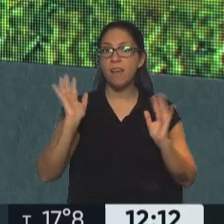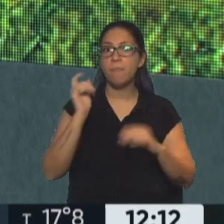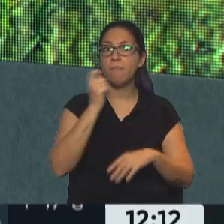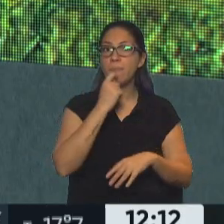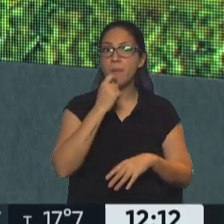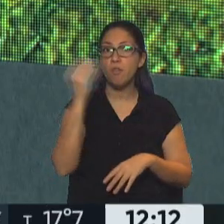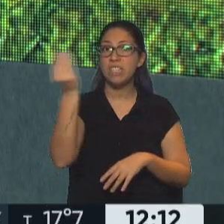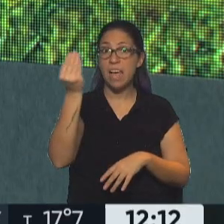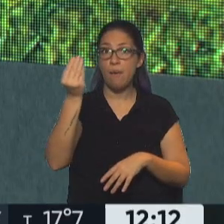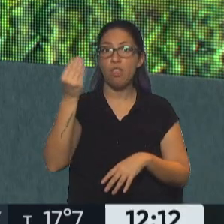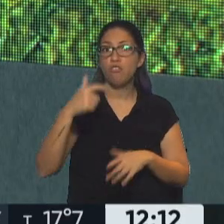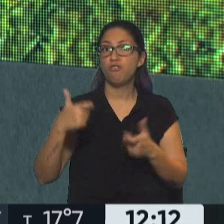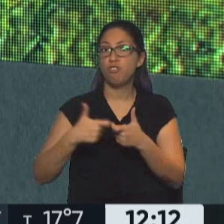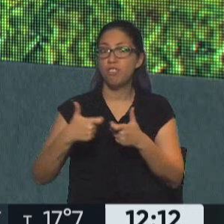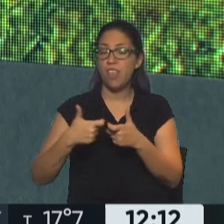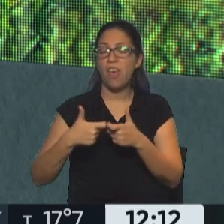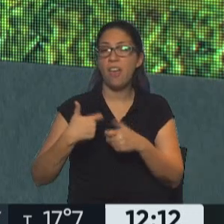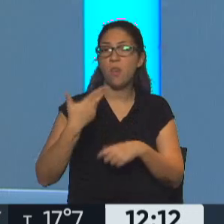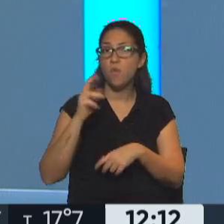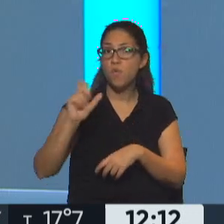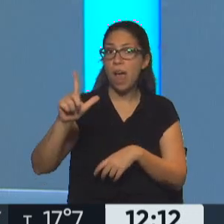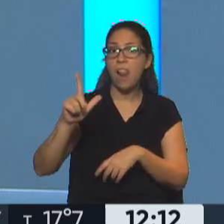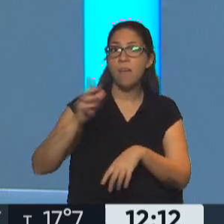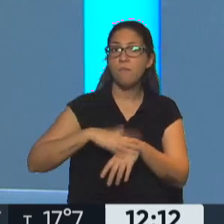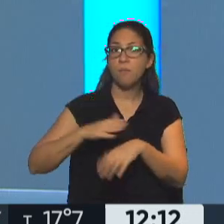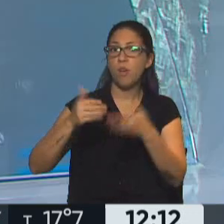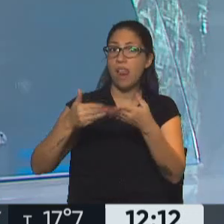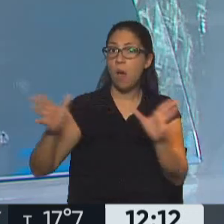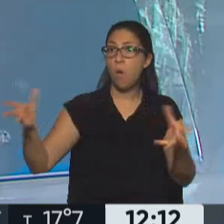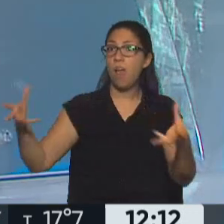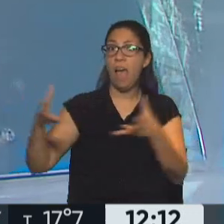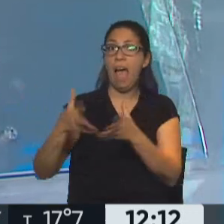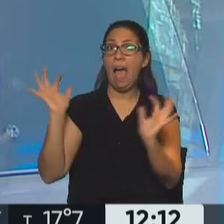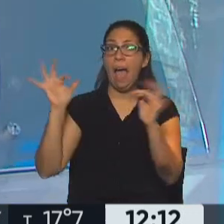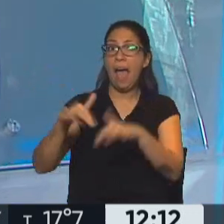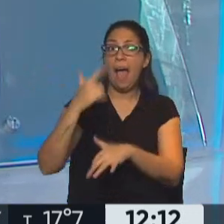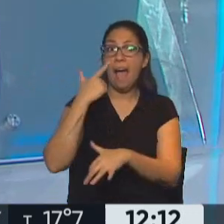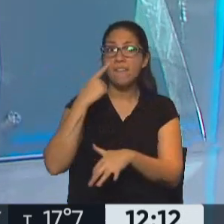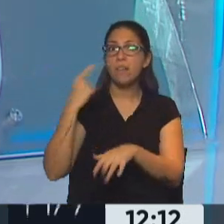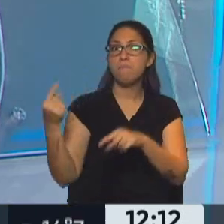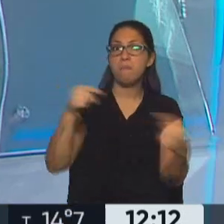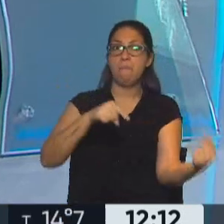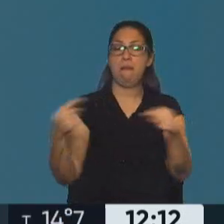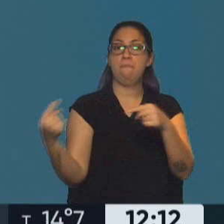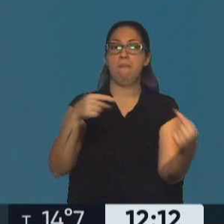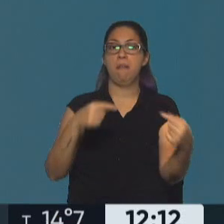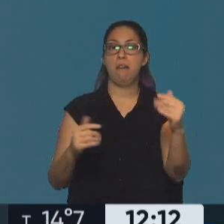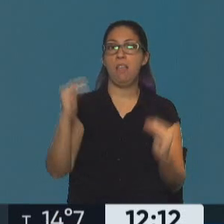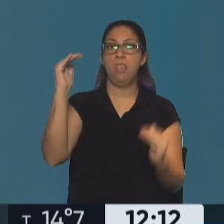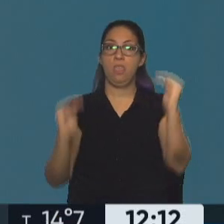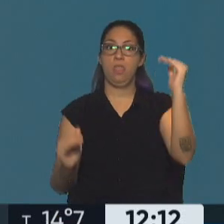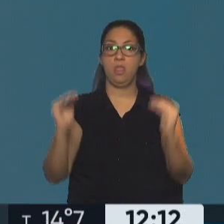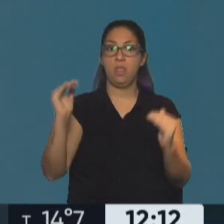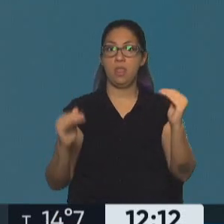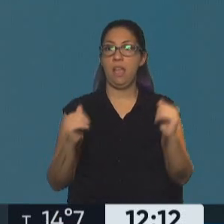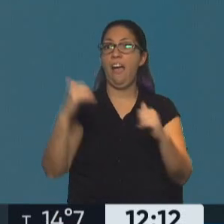en la sociedad rural, ¿no? Cuando se inaugure... Bueno, ahí va a estar sobre la mesa la puja distributiva, la sociedad rural y afuera